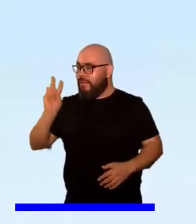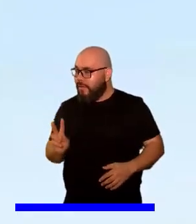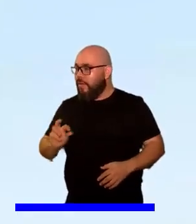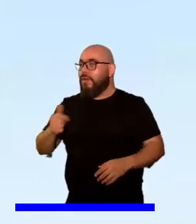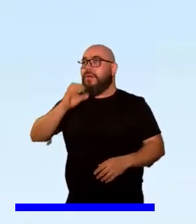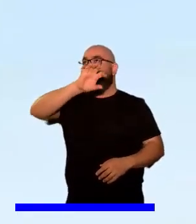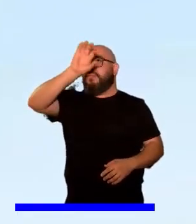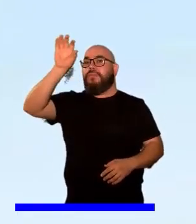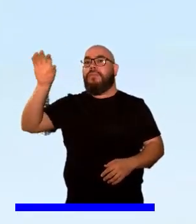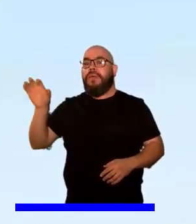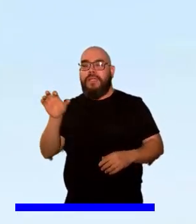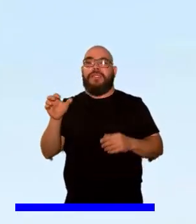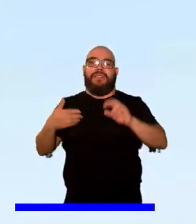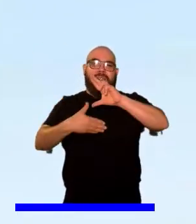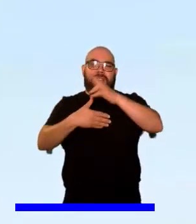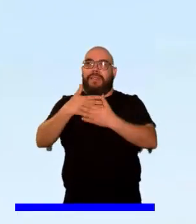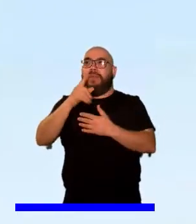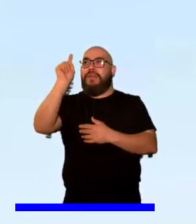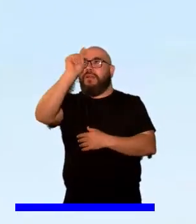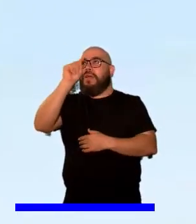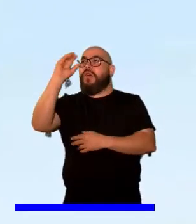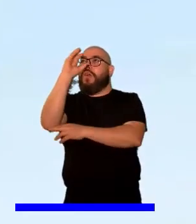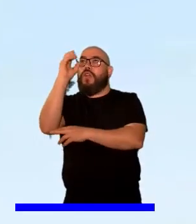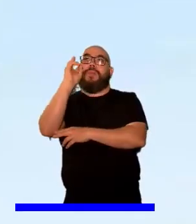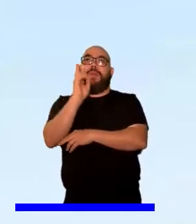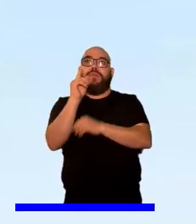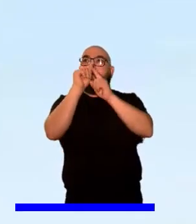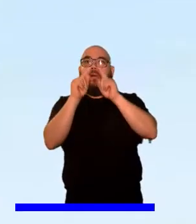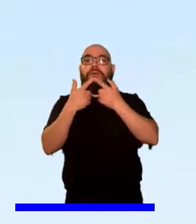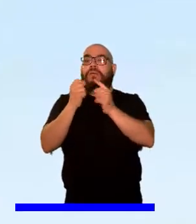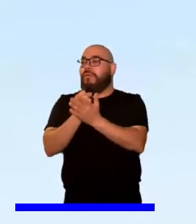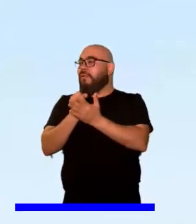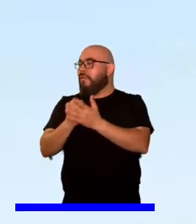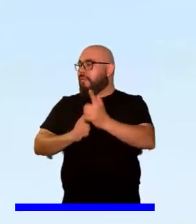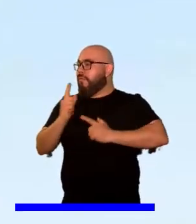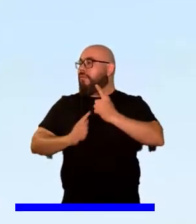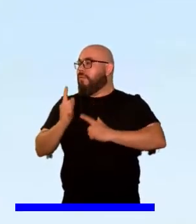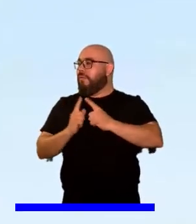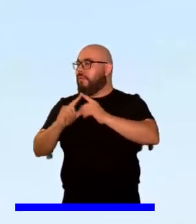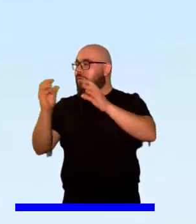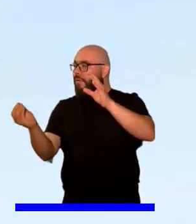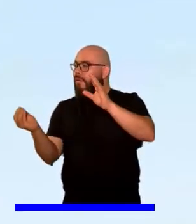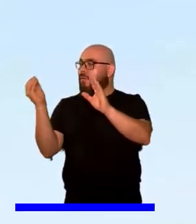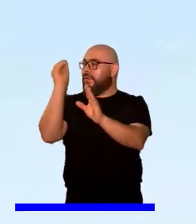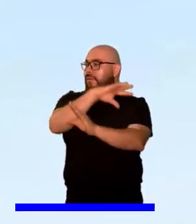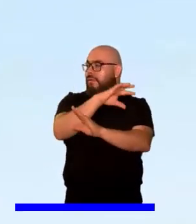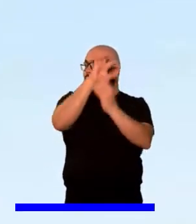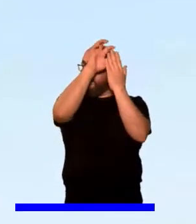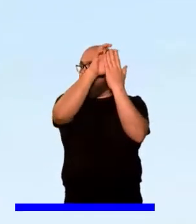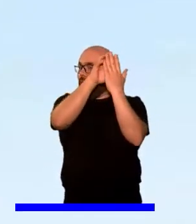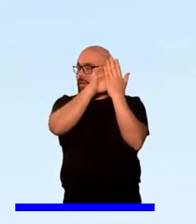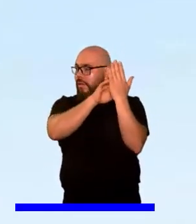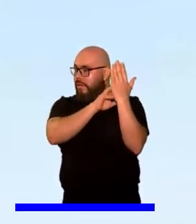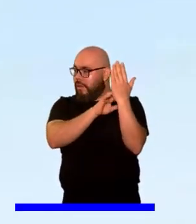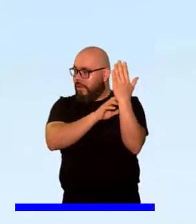varios países latinoamericanos, en particular a Colombia, Venezuela, bla, en fin. Y después se lo pasa a un guionista. El guionista genera el